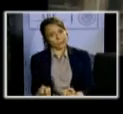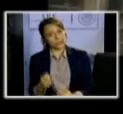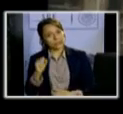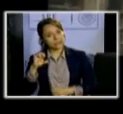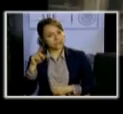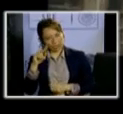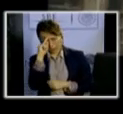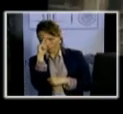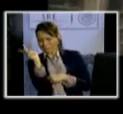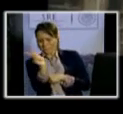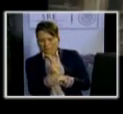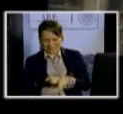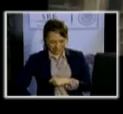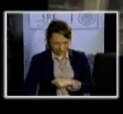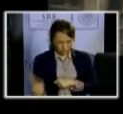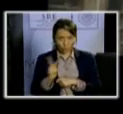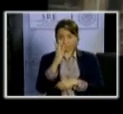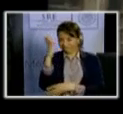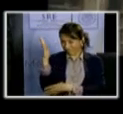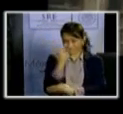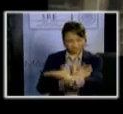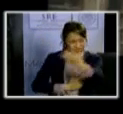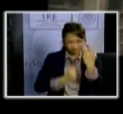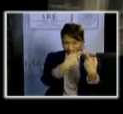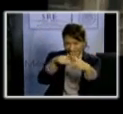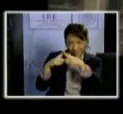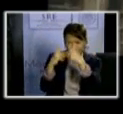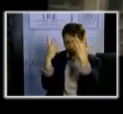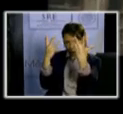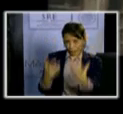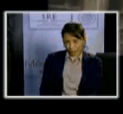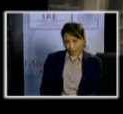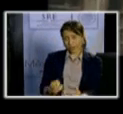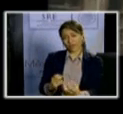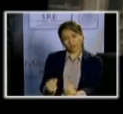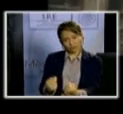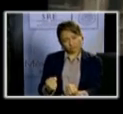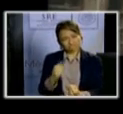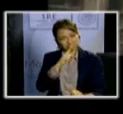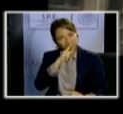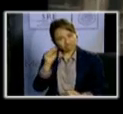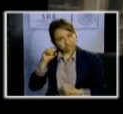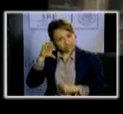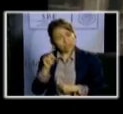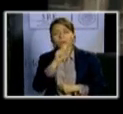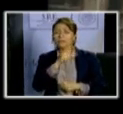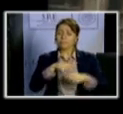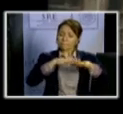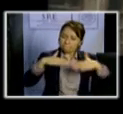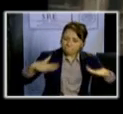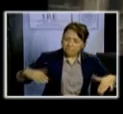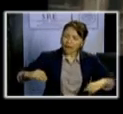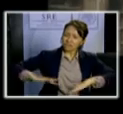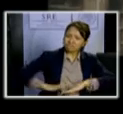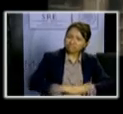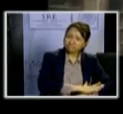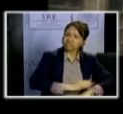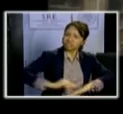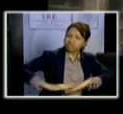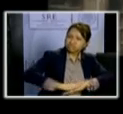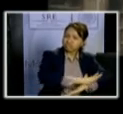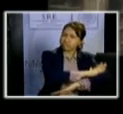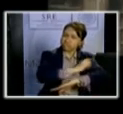También tenemos información suficiente para poder anticipar los impactos en materia de subida del nivel del mar, con todas sus consecuencias, con